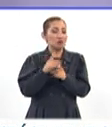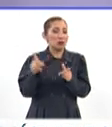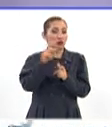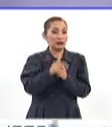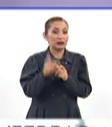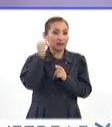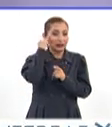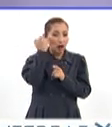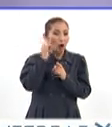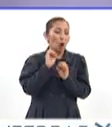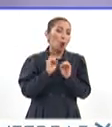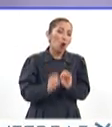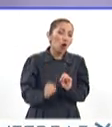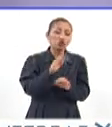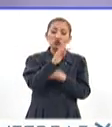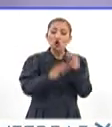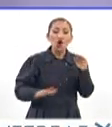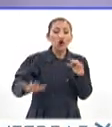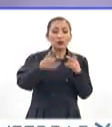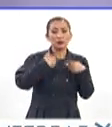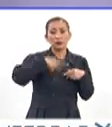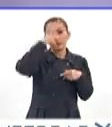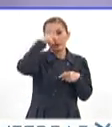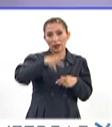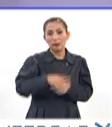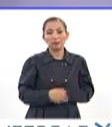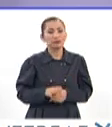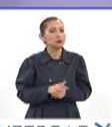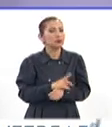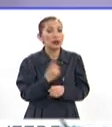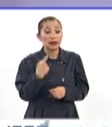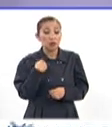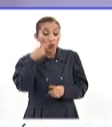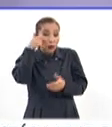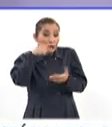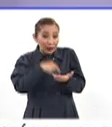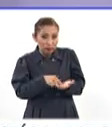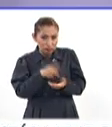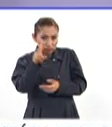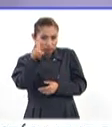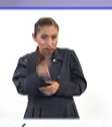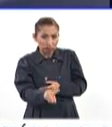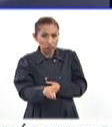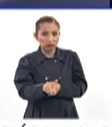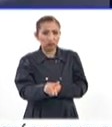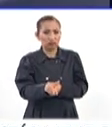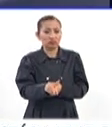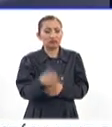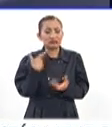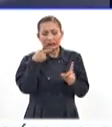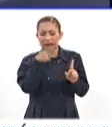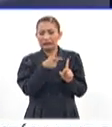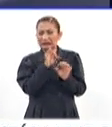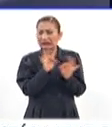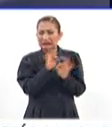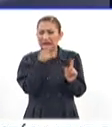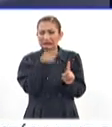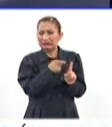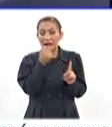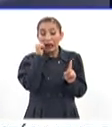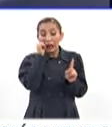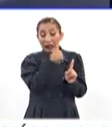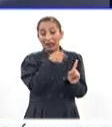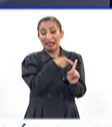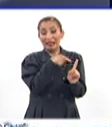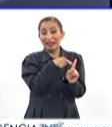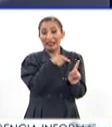los pueblos o de más bien de todos los mexicanos. Claro. Porque me parece que sí, efectivamente, el punto central de